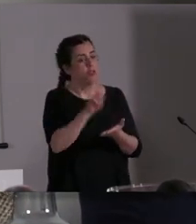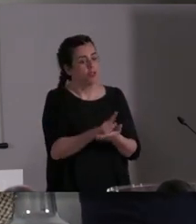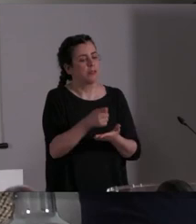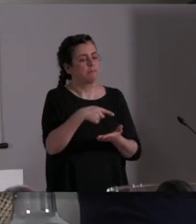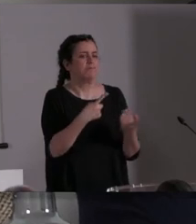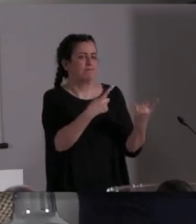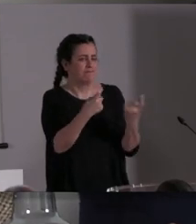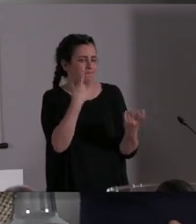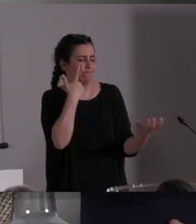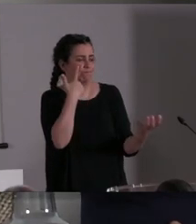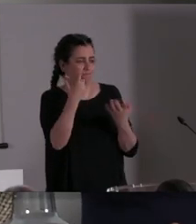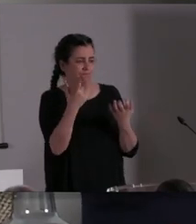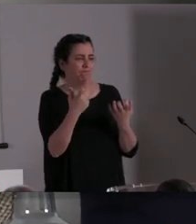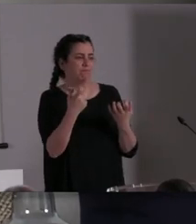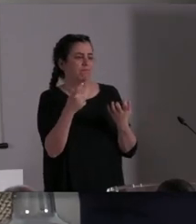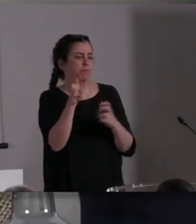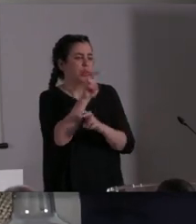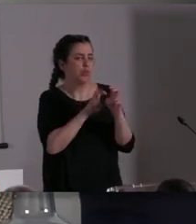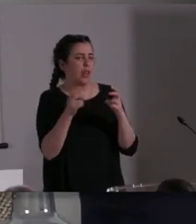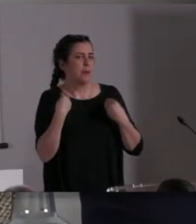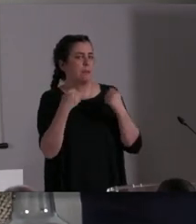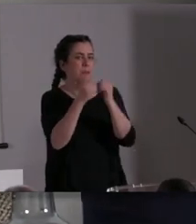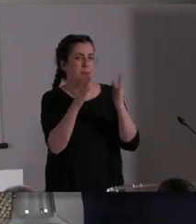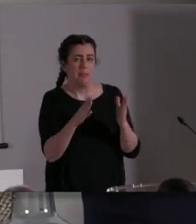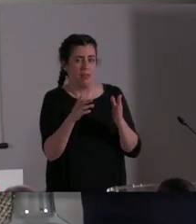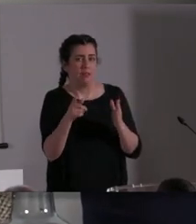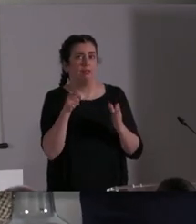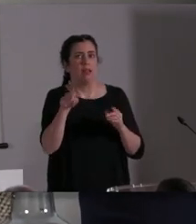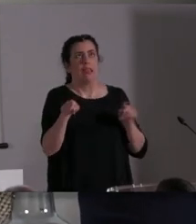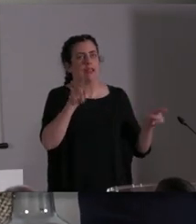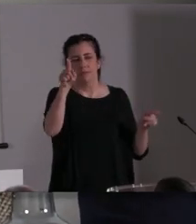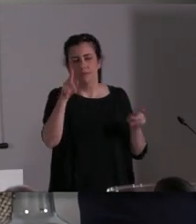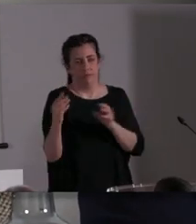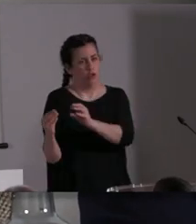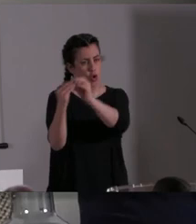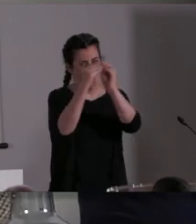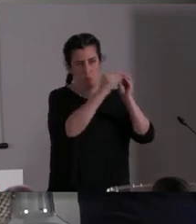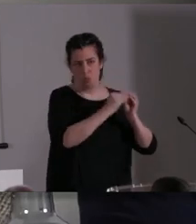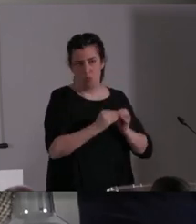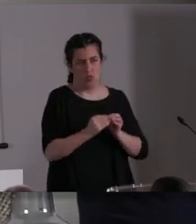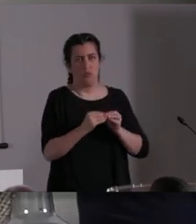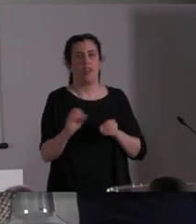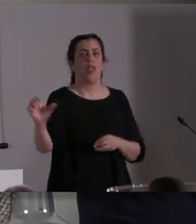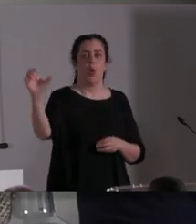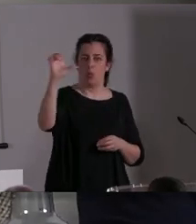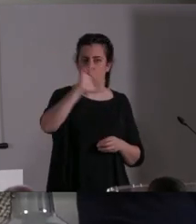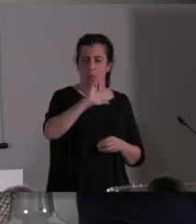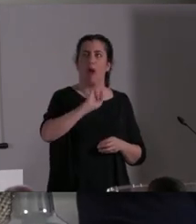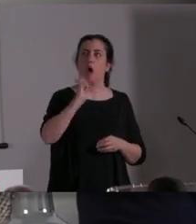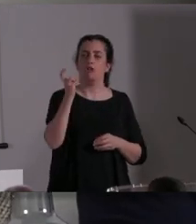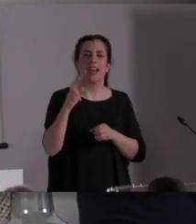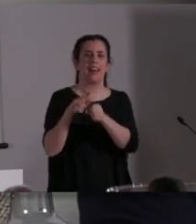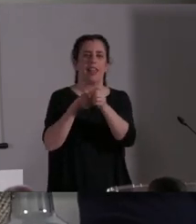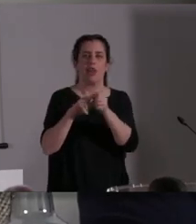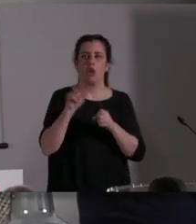fórmulas para acceder a la vivienda es una necesidad común, compartida en el ámbito europeo. Hay muchas otras regiones y